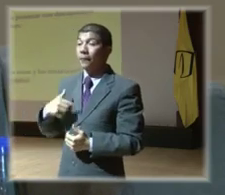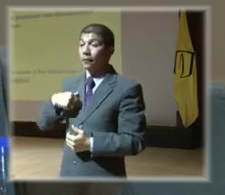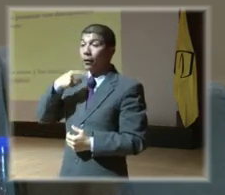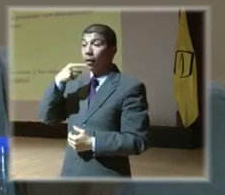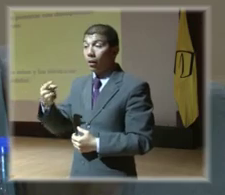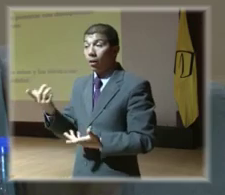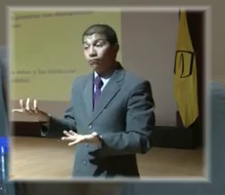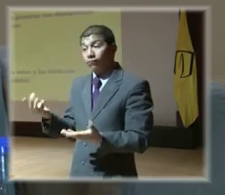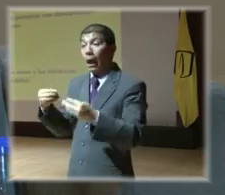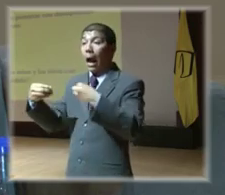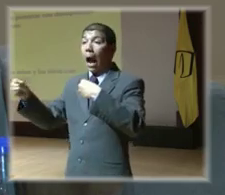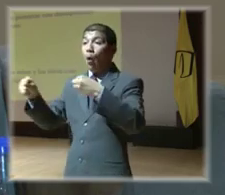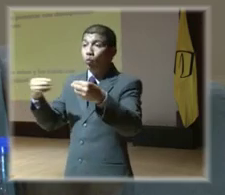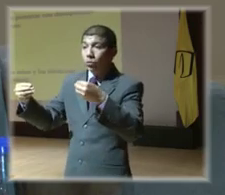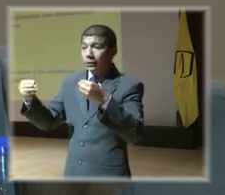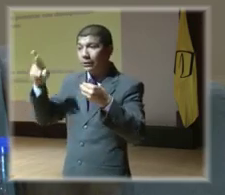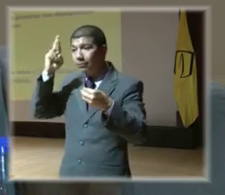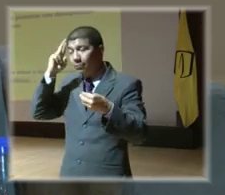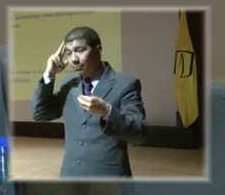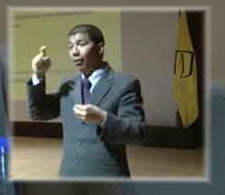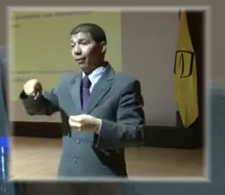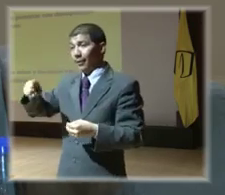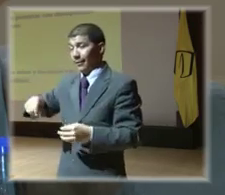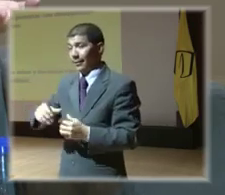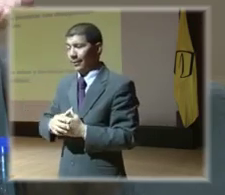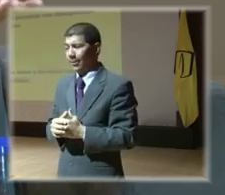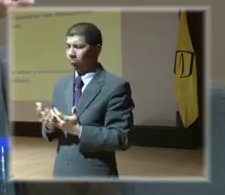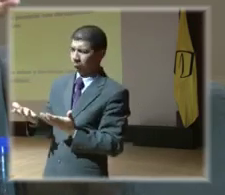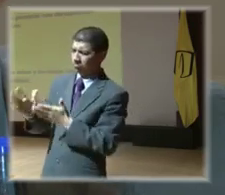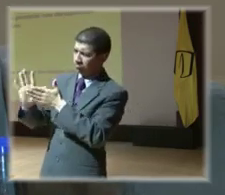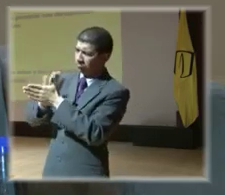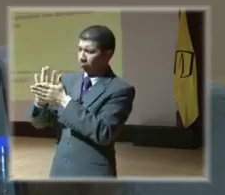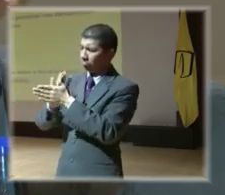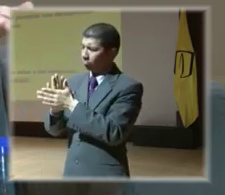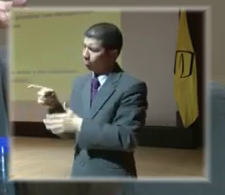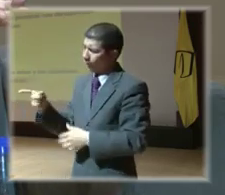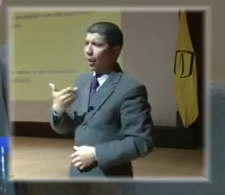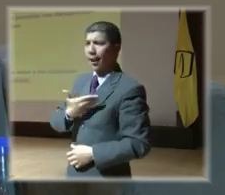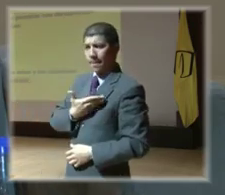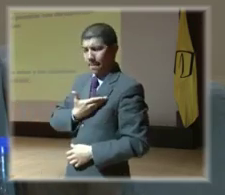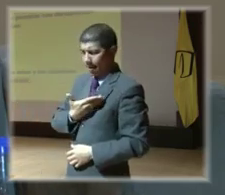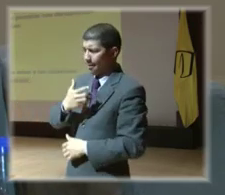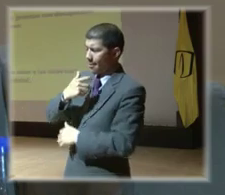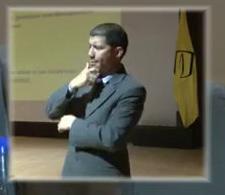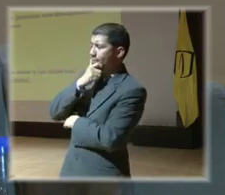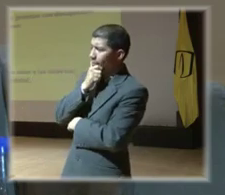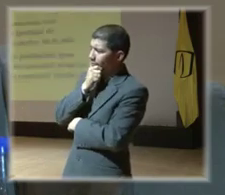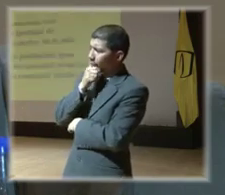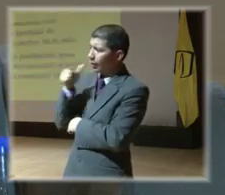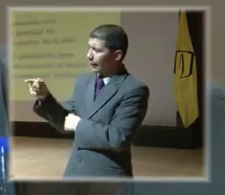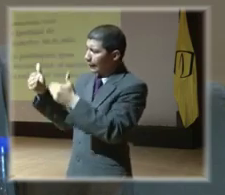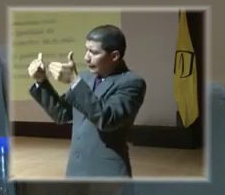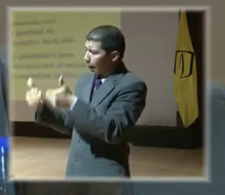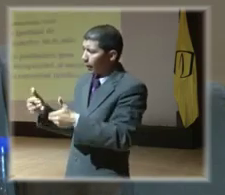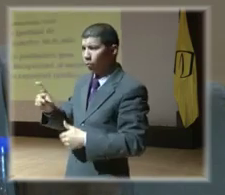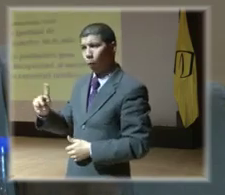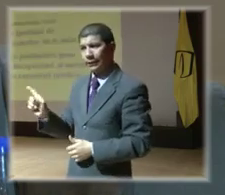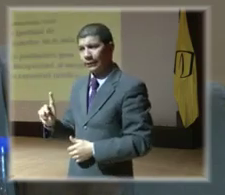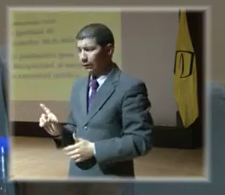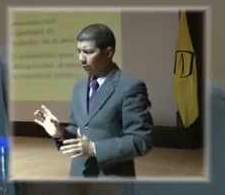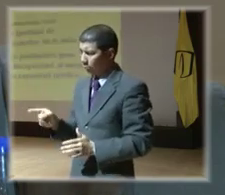adaptar. Y claro, uno miraba la figura y decía, bueno, a ver, técnicamente ella es la mamá, no tiene discapacidad, no es una persona